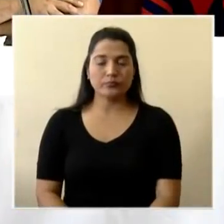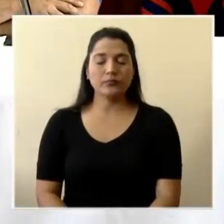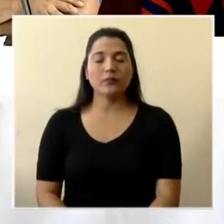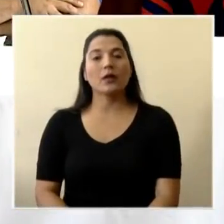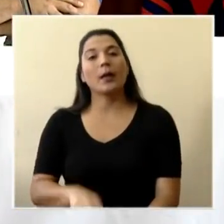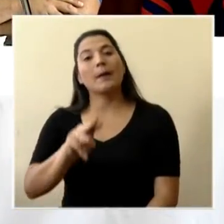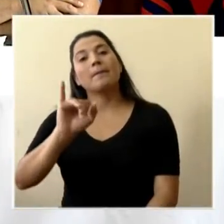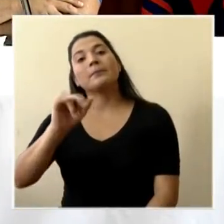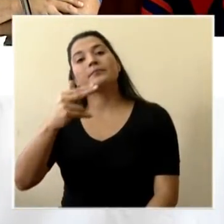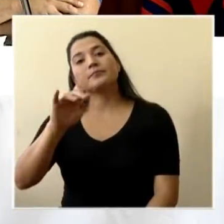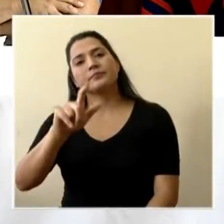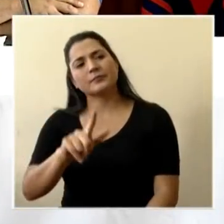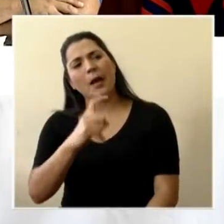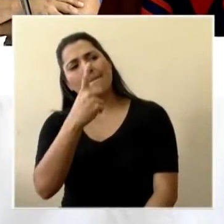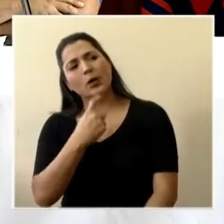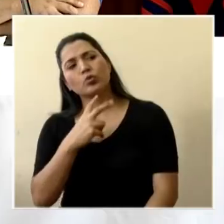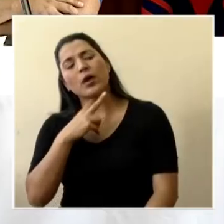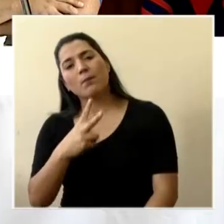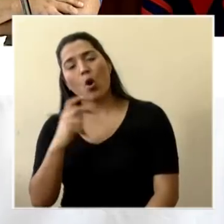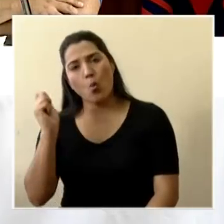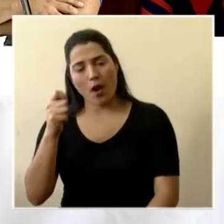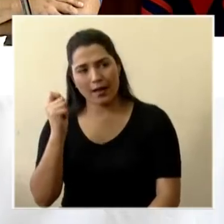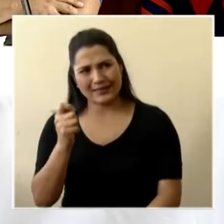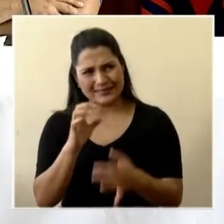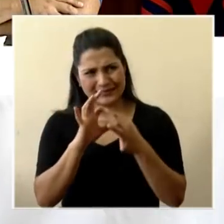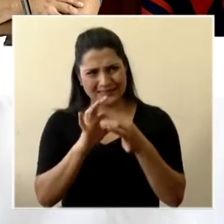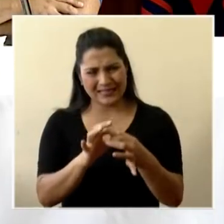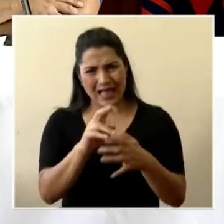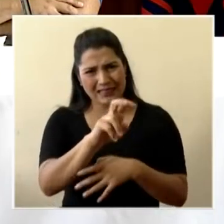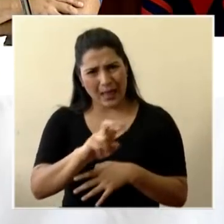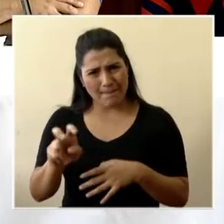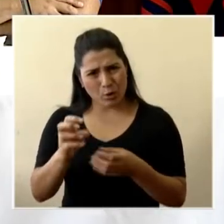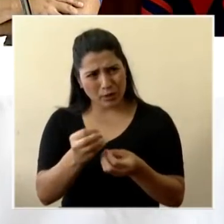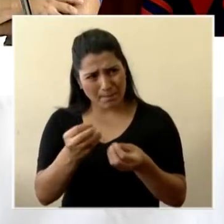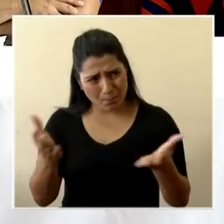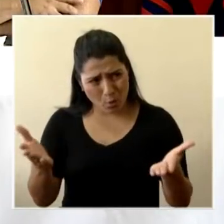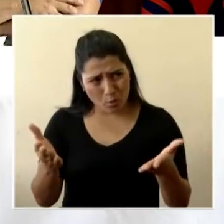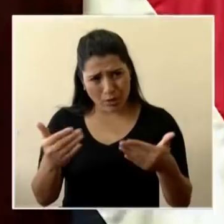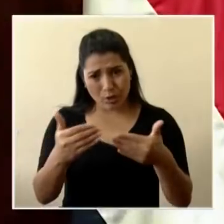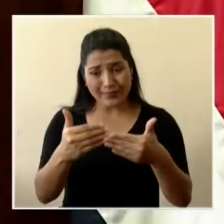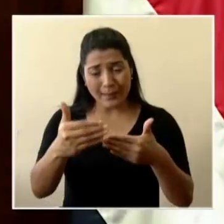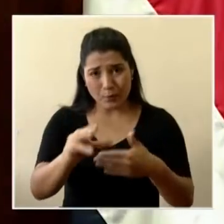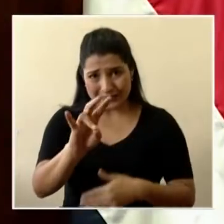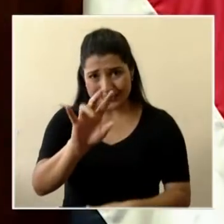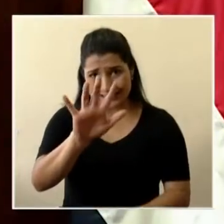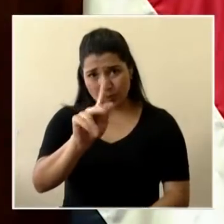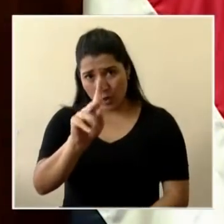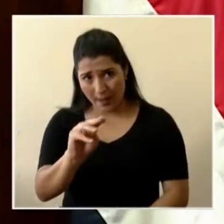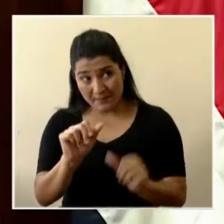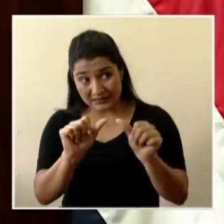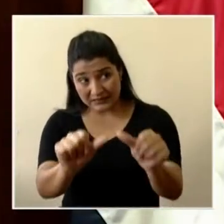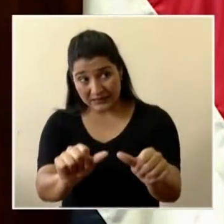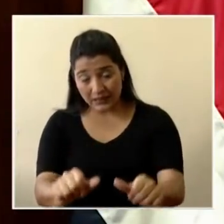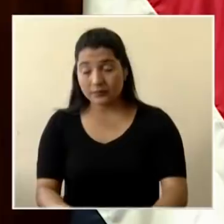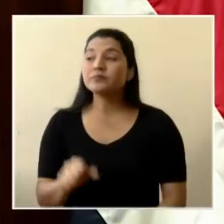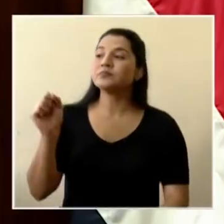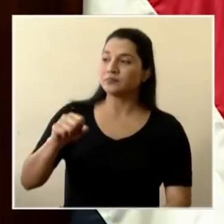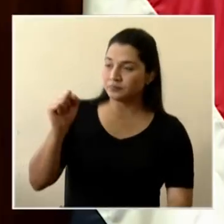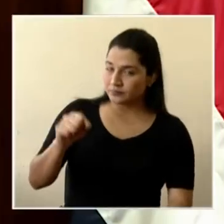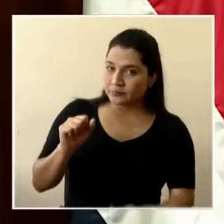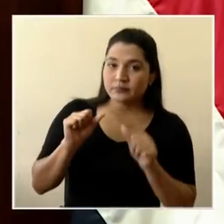Don Michael, nos pregunta la voz de Guanacaste, ¿las medidas sobre el transporte público a largas distancias seguirán inhabilitados? Sí,